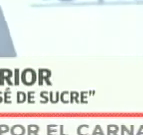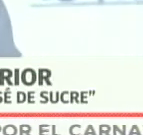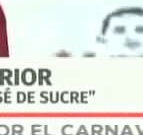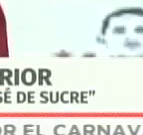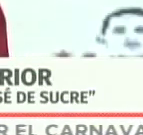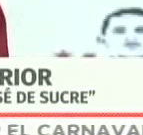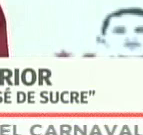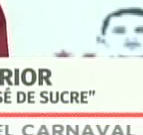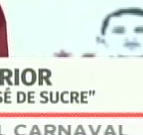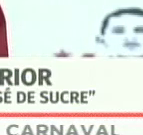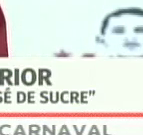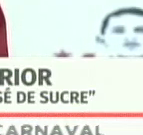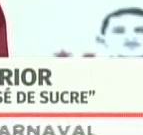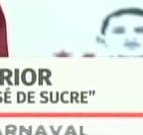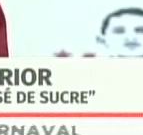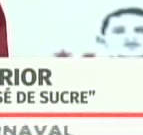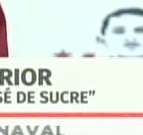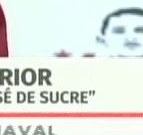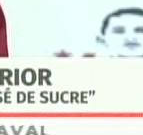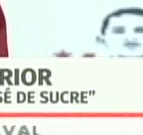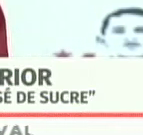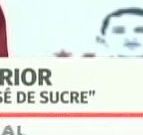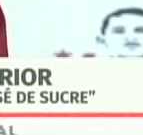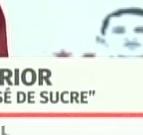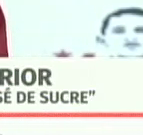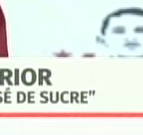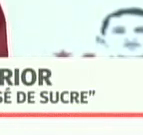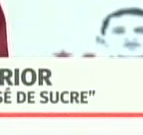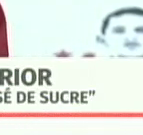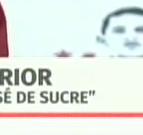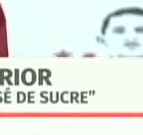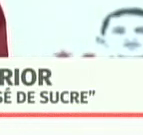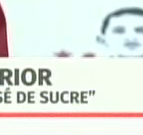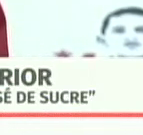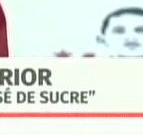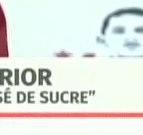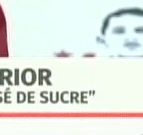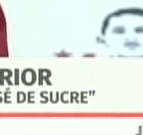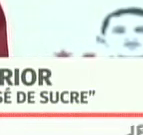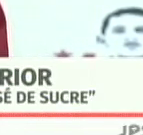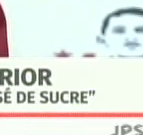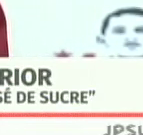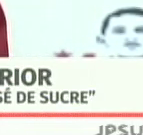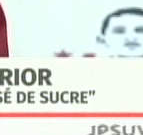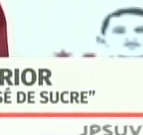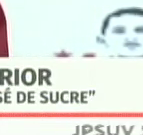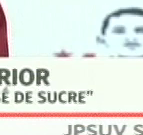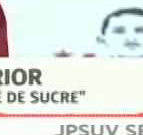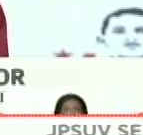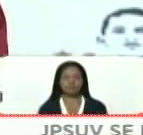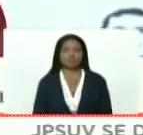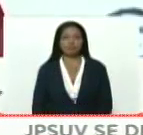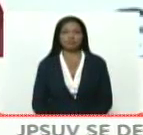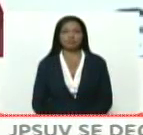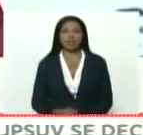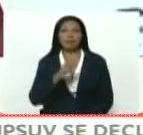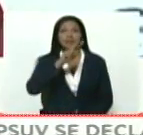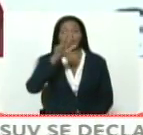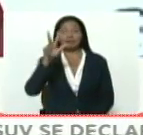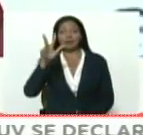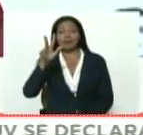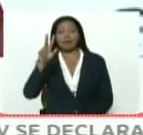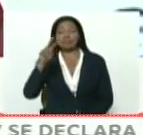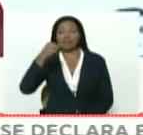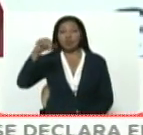tenemos este periódico, ya está en el año 5, yo lo fundé el 23 de enero. El 23 de